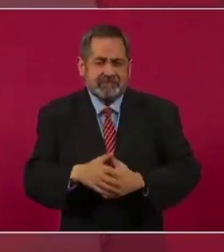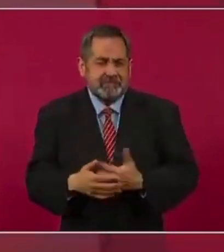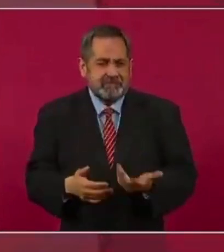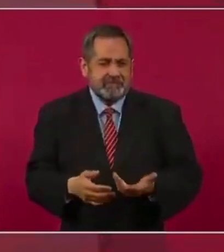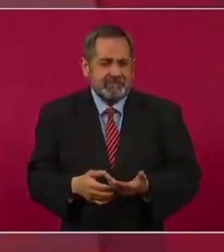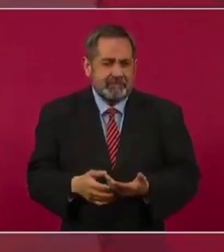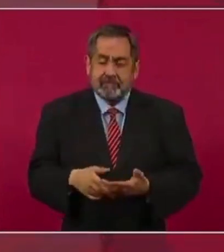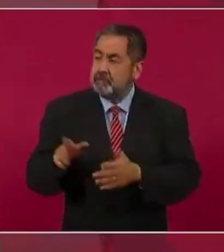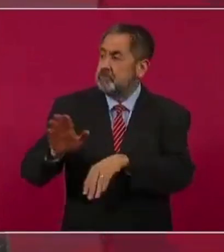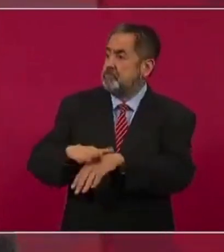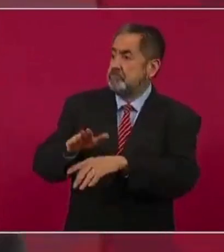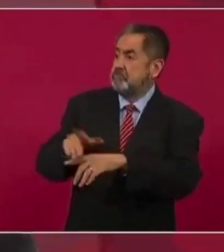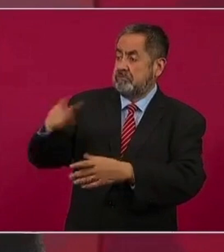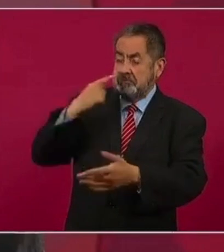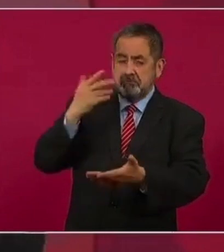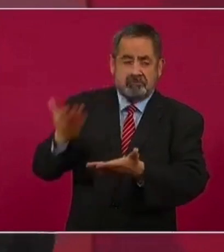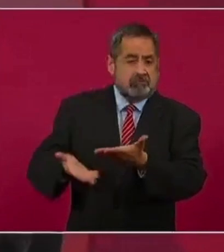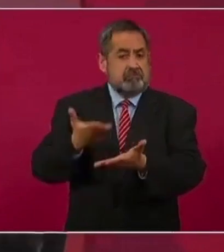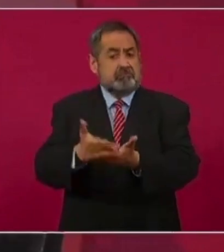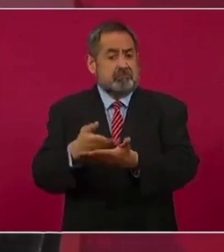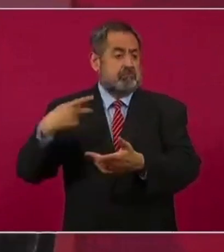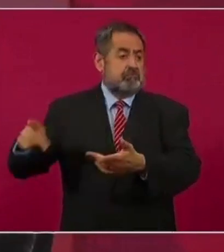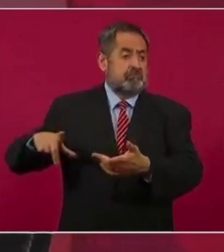propuestas de nosotros.